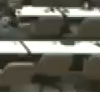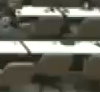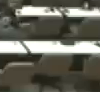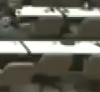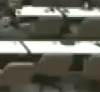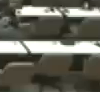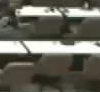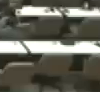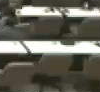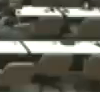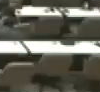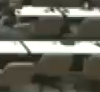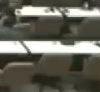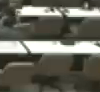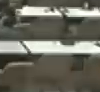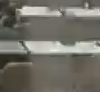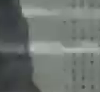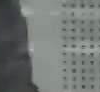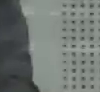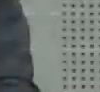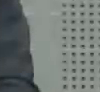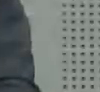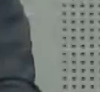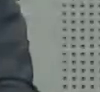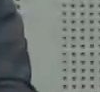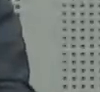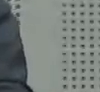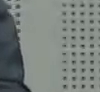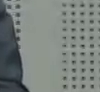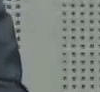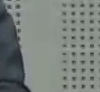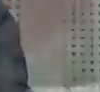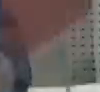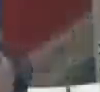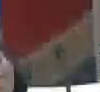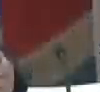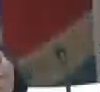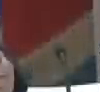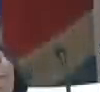Miguel Mario Díaz Canel Bermúdez,